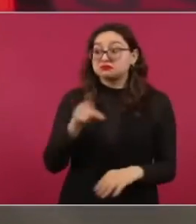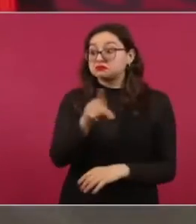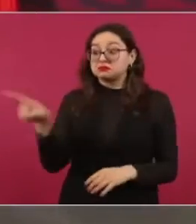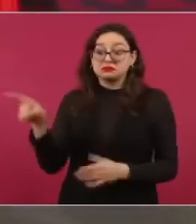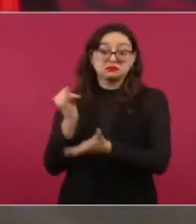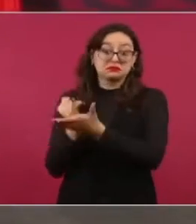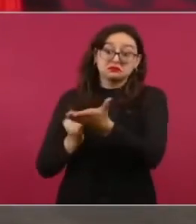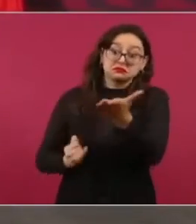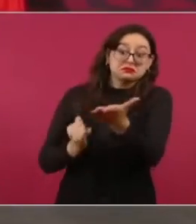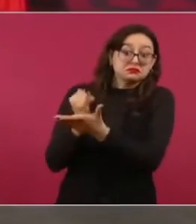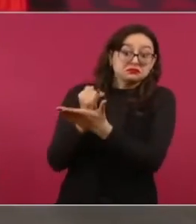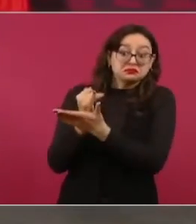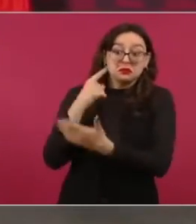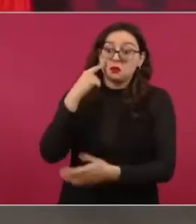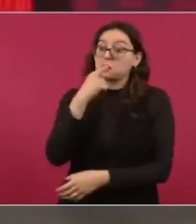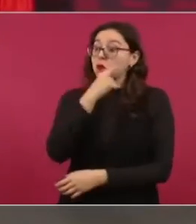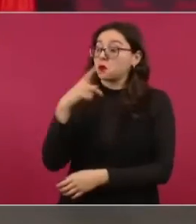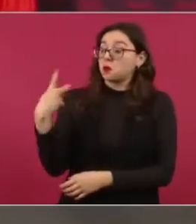nombraron.